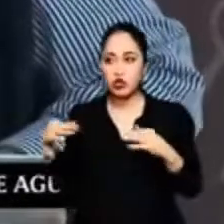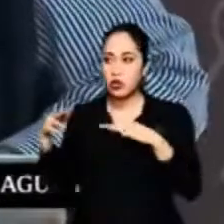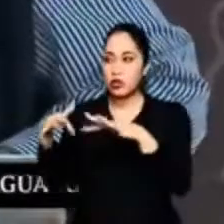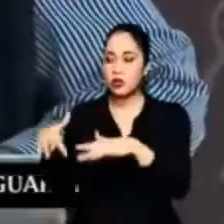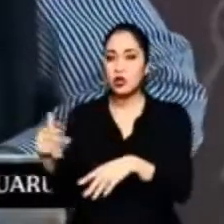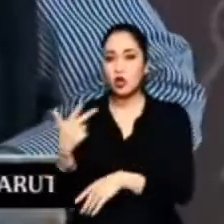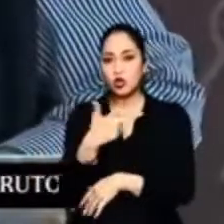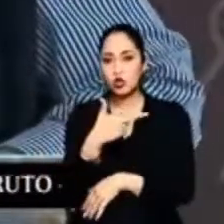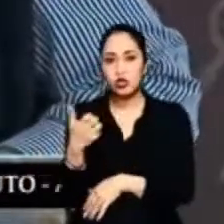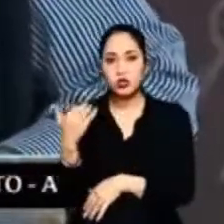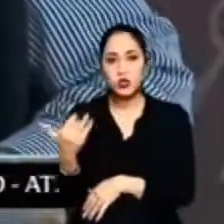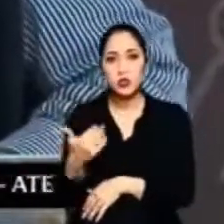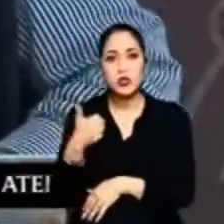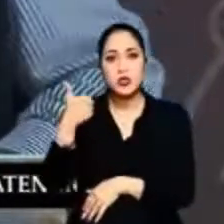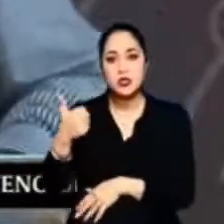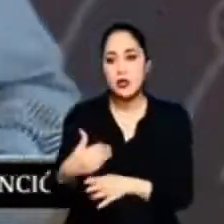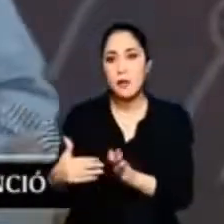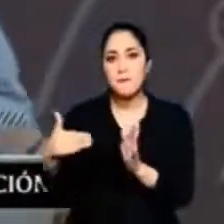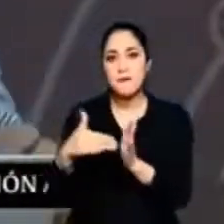mil gentes.